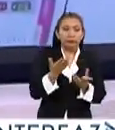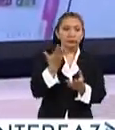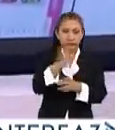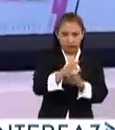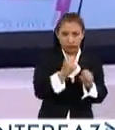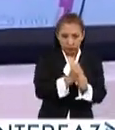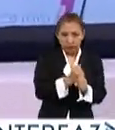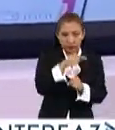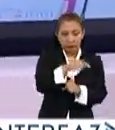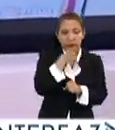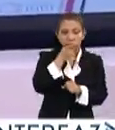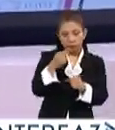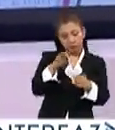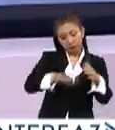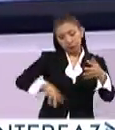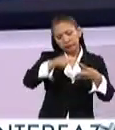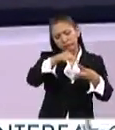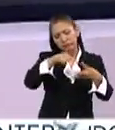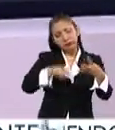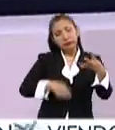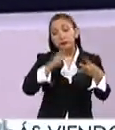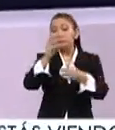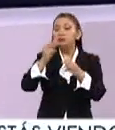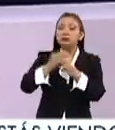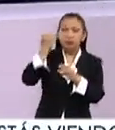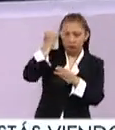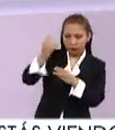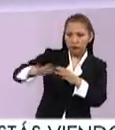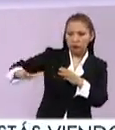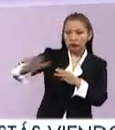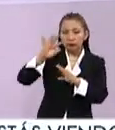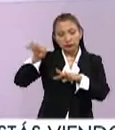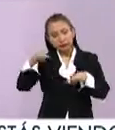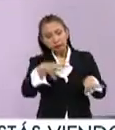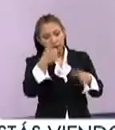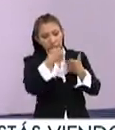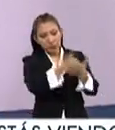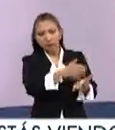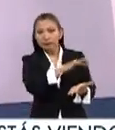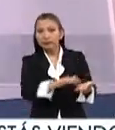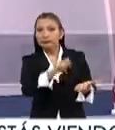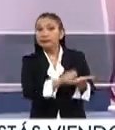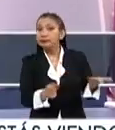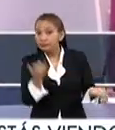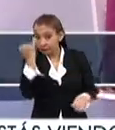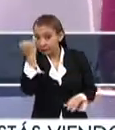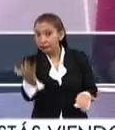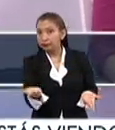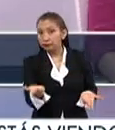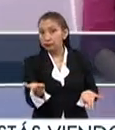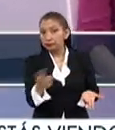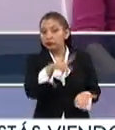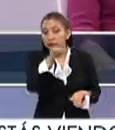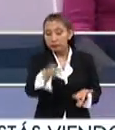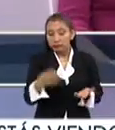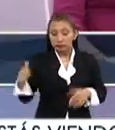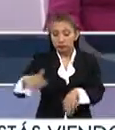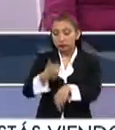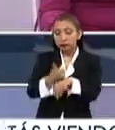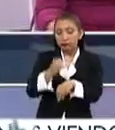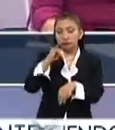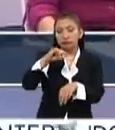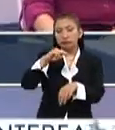anterior, planteando las bases de lo que sería un mundo volcado hacia la alfabetización. Y después, posteriormente, con la creación del